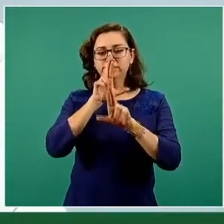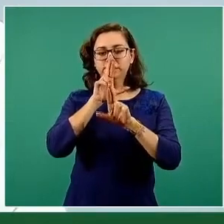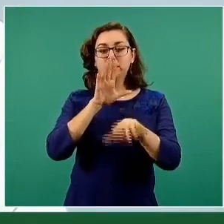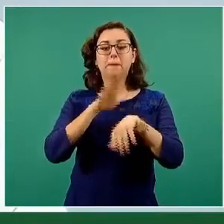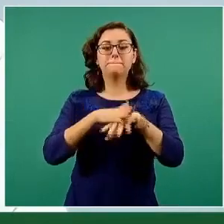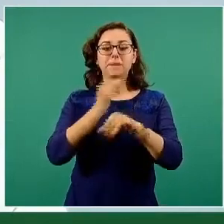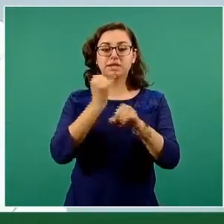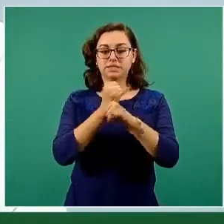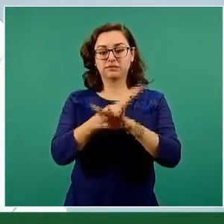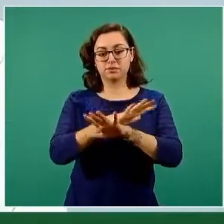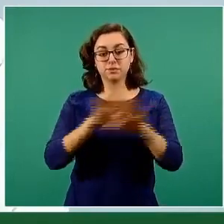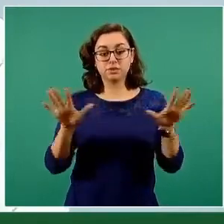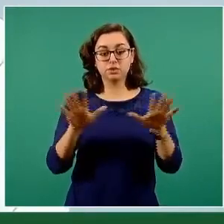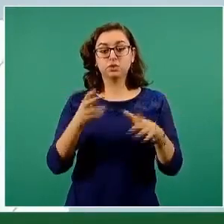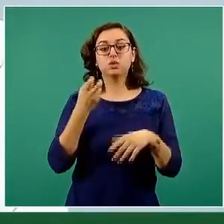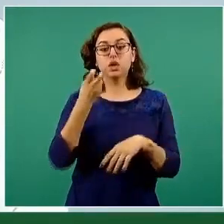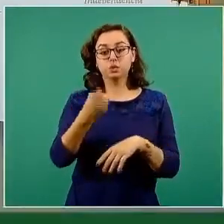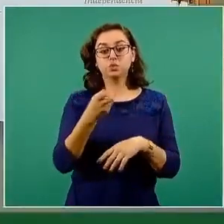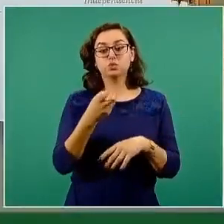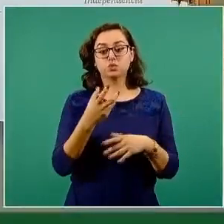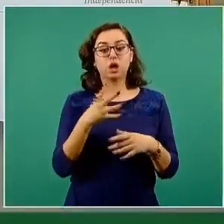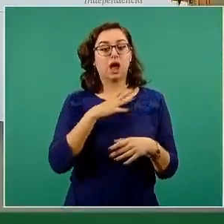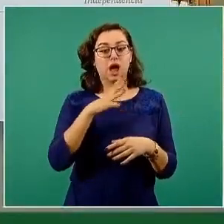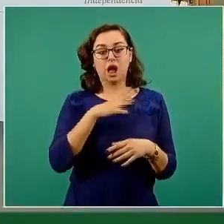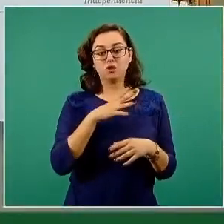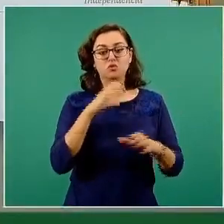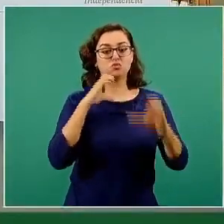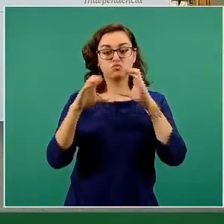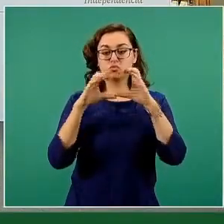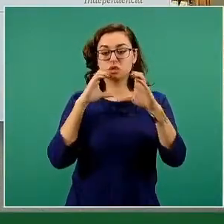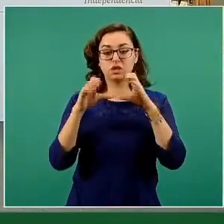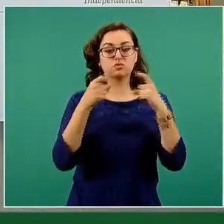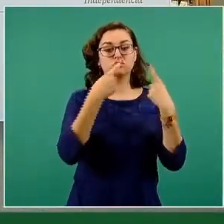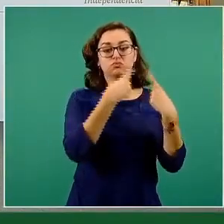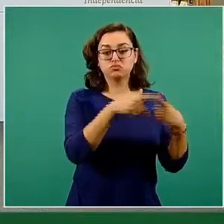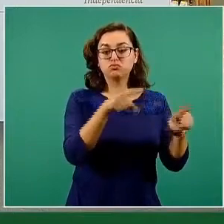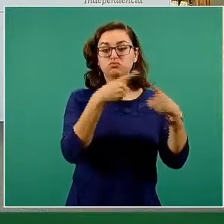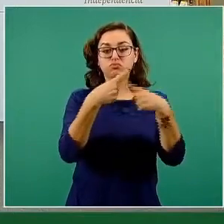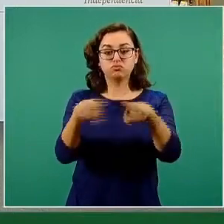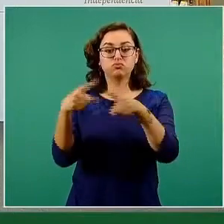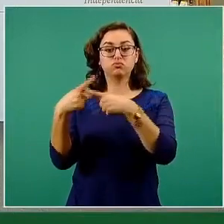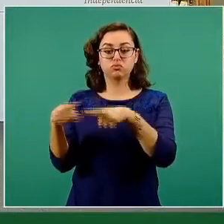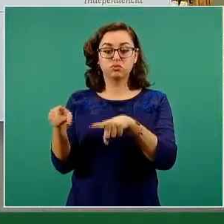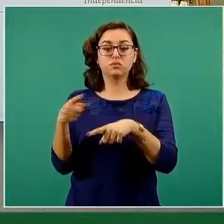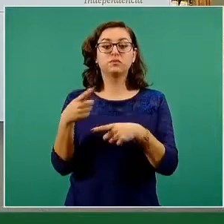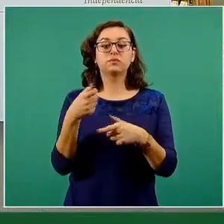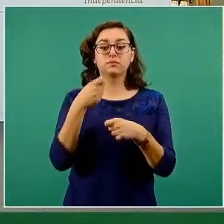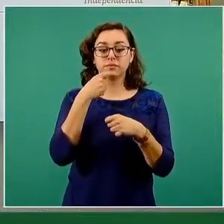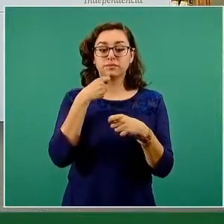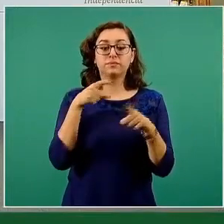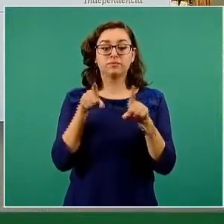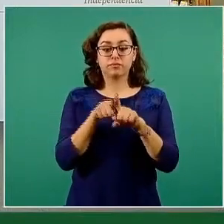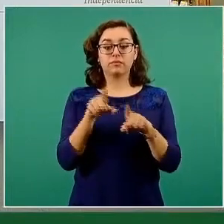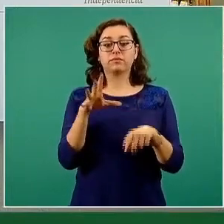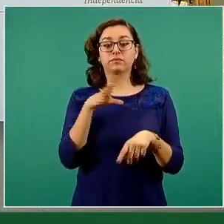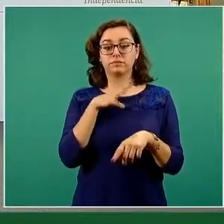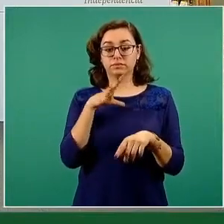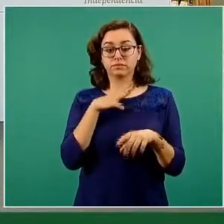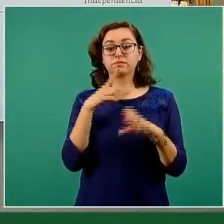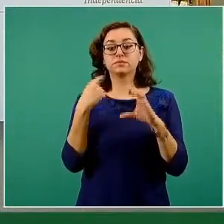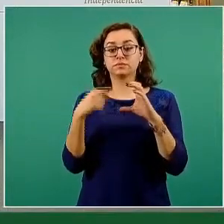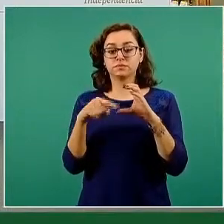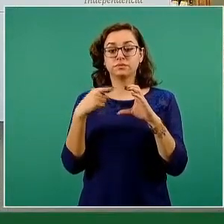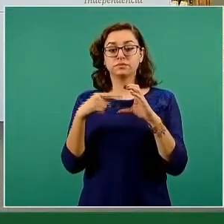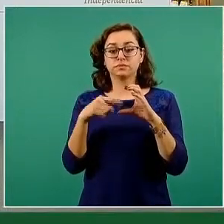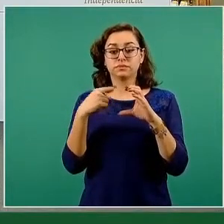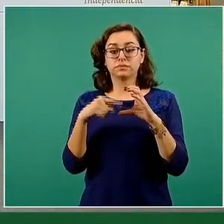lo que generamos son diferentes canales de comunicación, ahora incluyendo también el buzón.covid, el correo